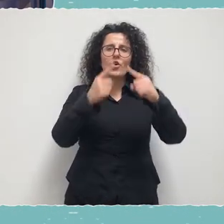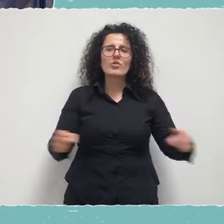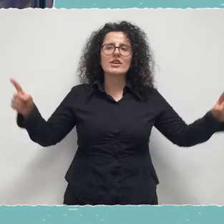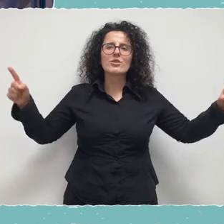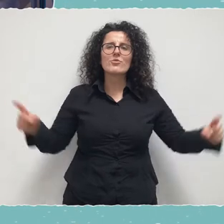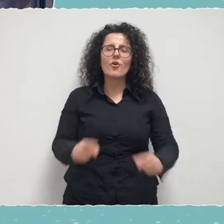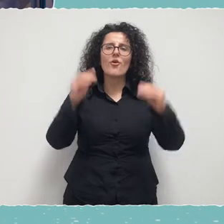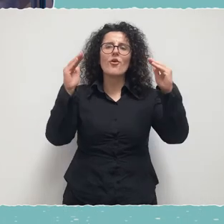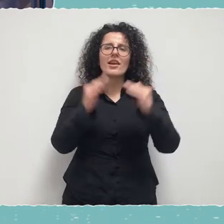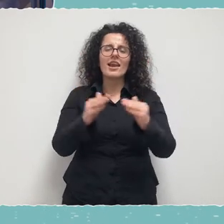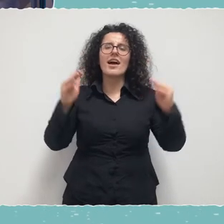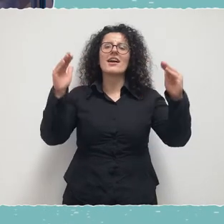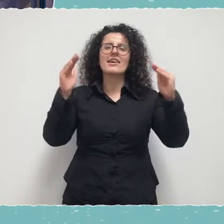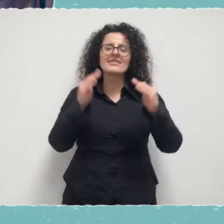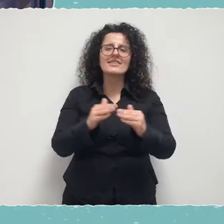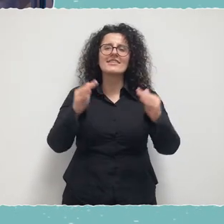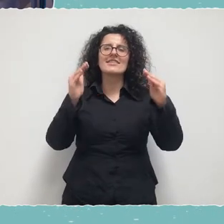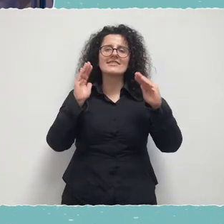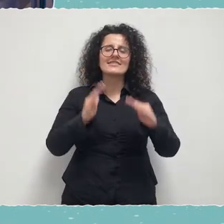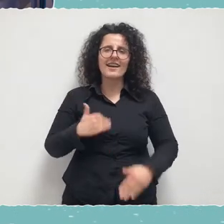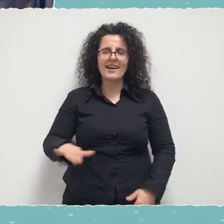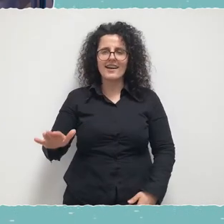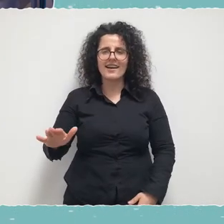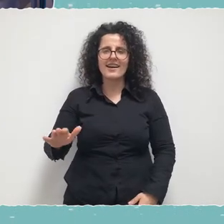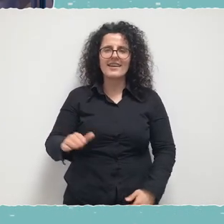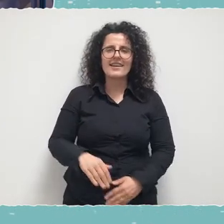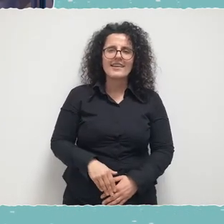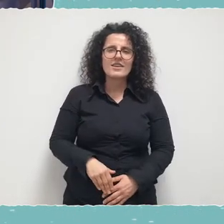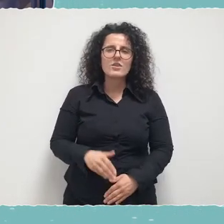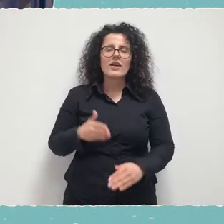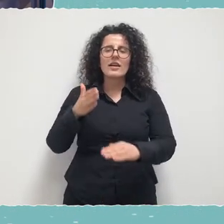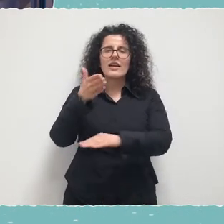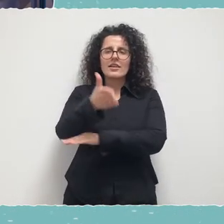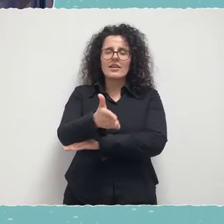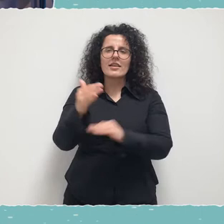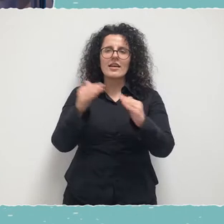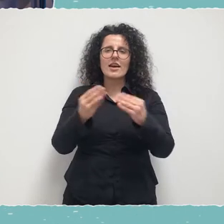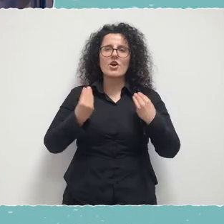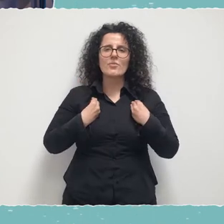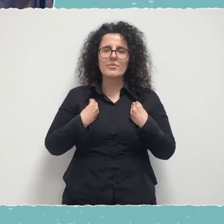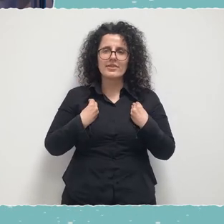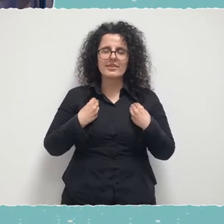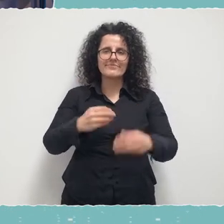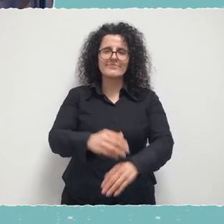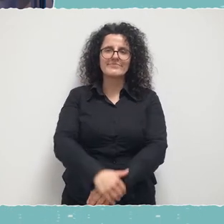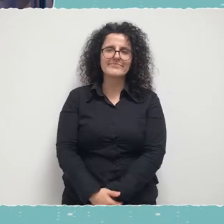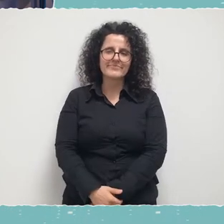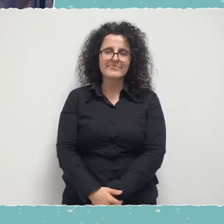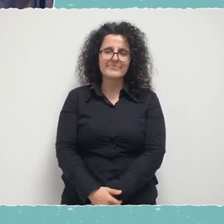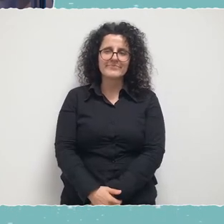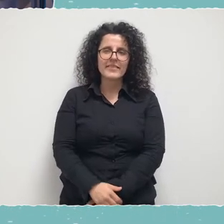está. Rin, rum, ran, a casiña está. E foi vivir a ela.